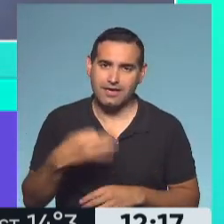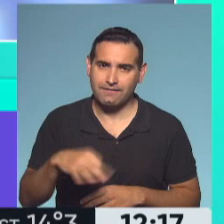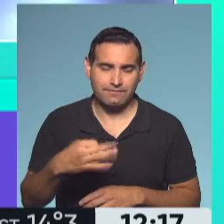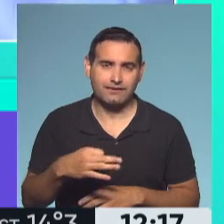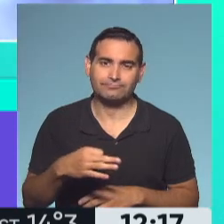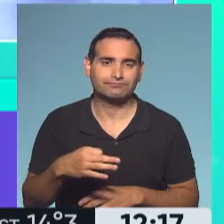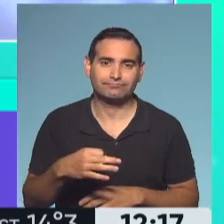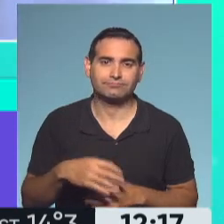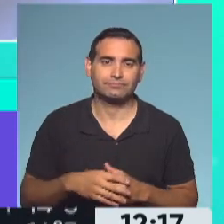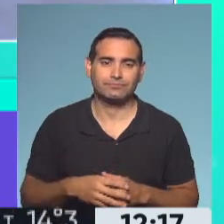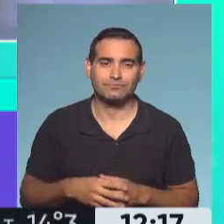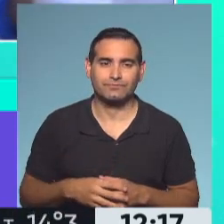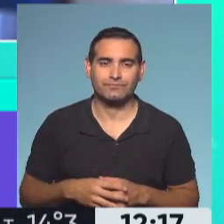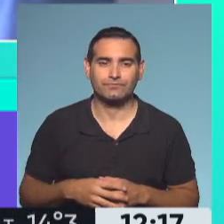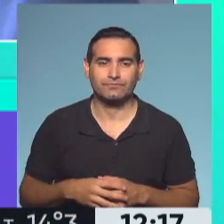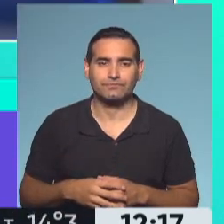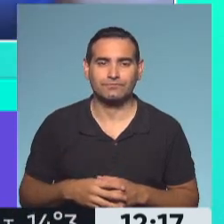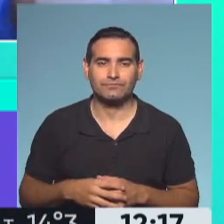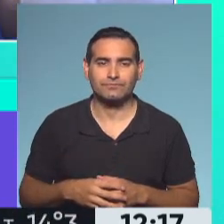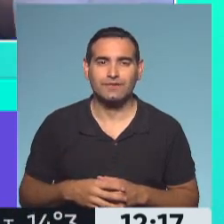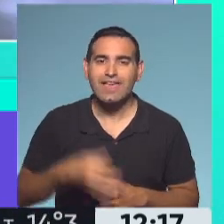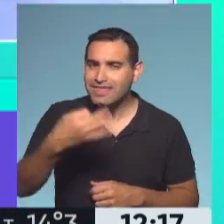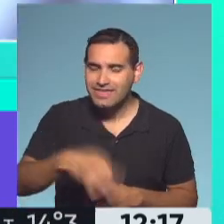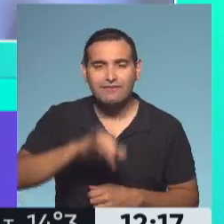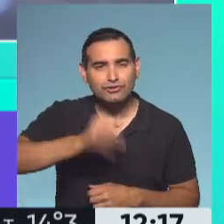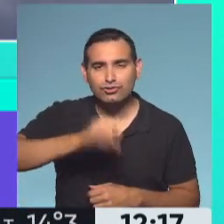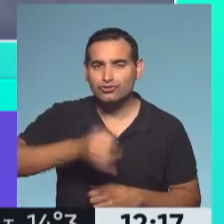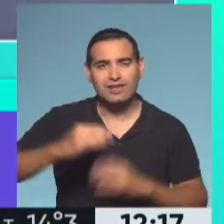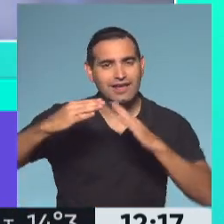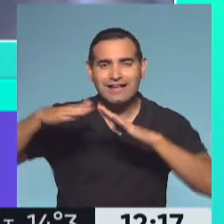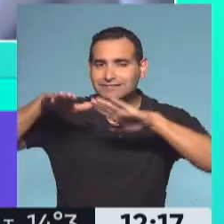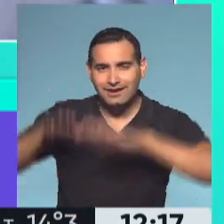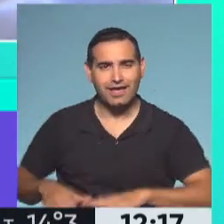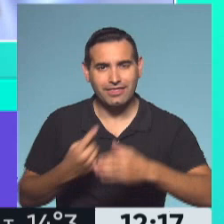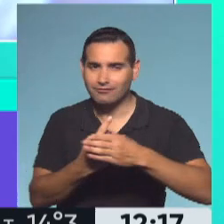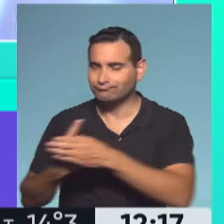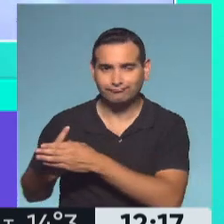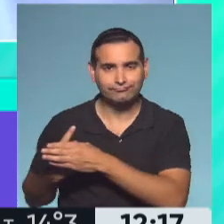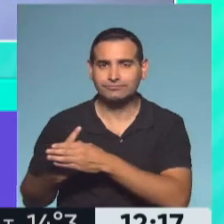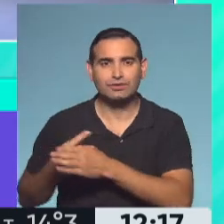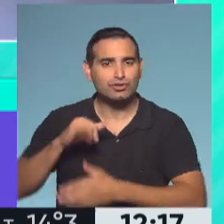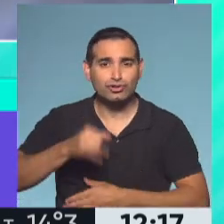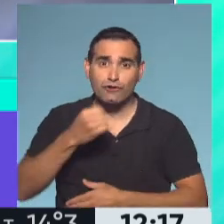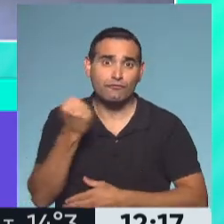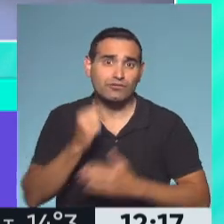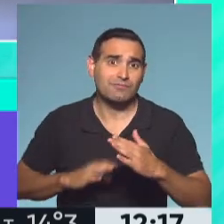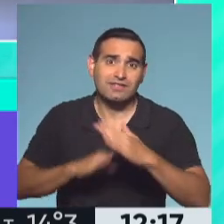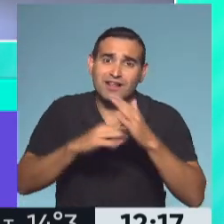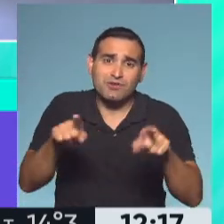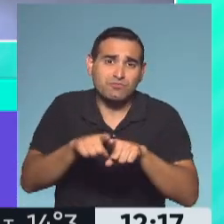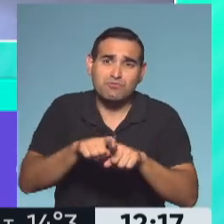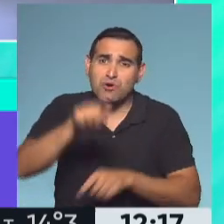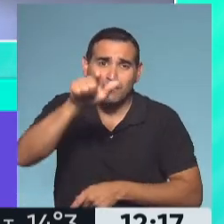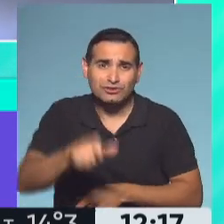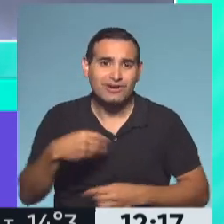van a poder llegar como a sus destinos, pero deben cumplir el aislamiento. Eso es fundamental, como lo es también para cualquier individuo que